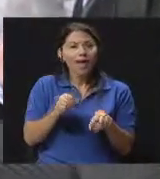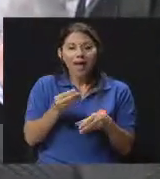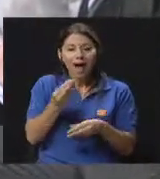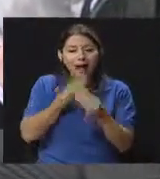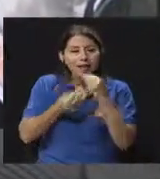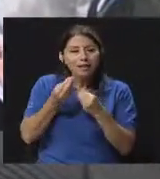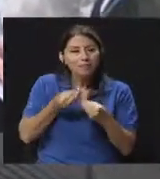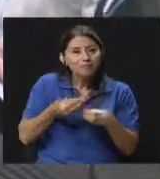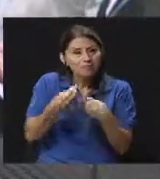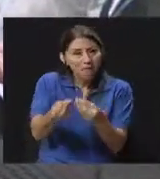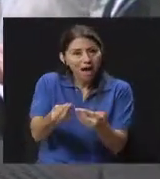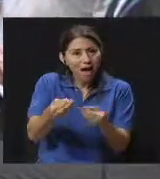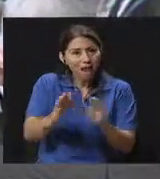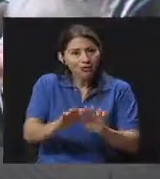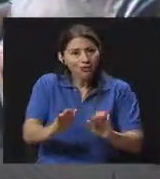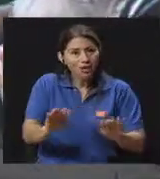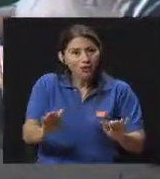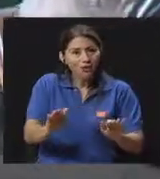déficit